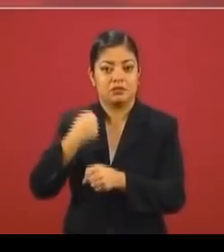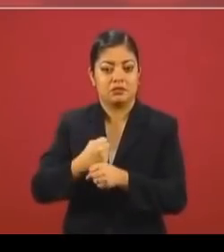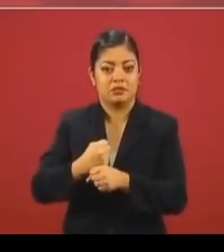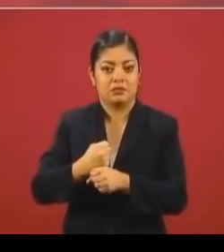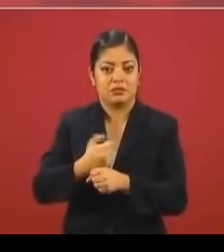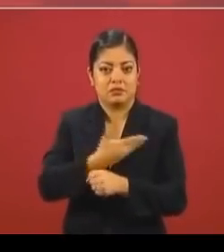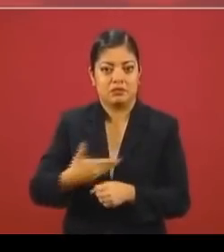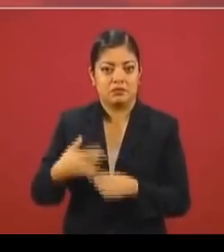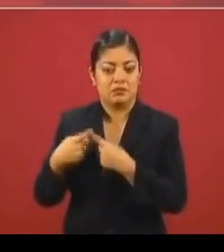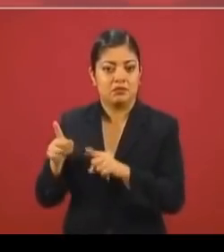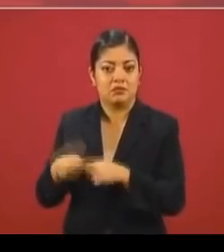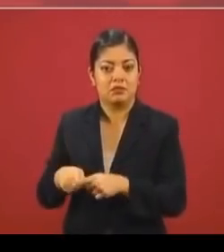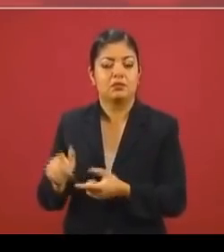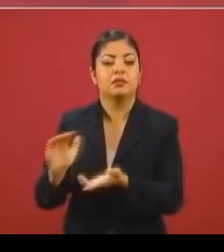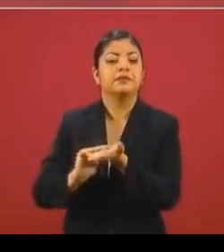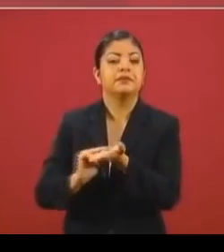sexenios anteriores.